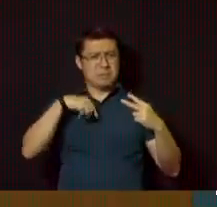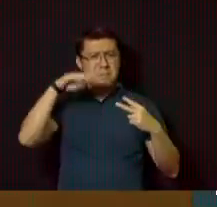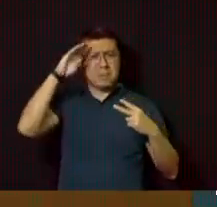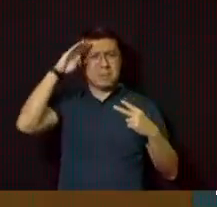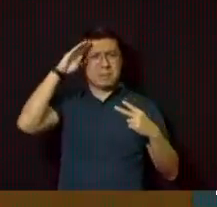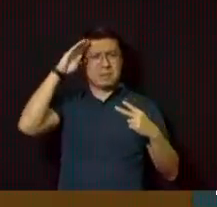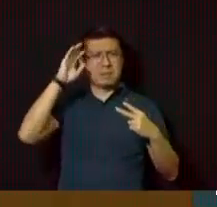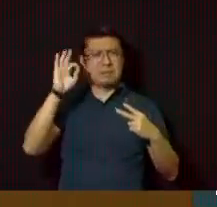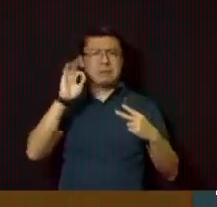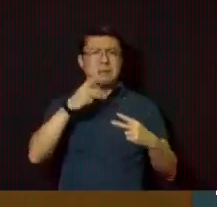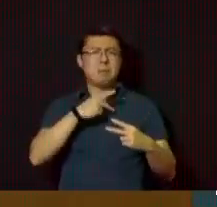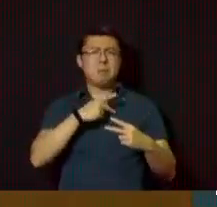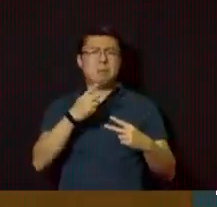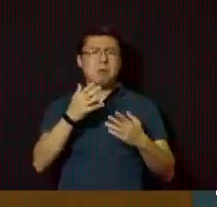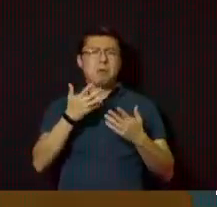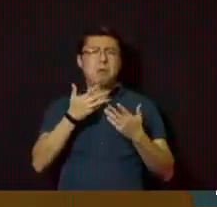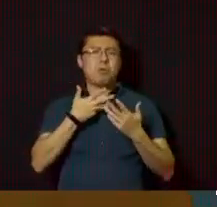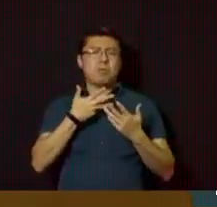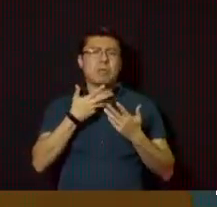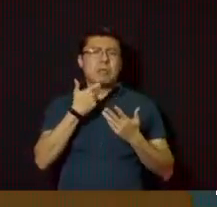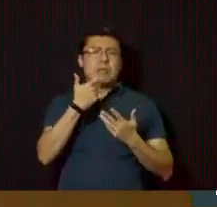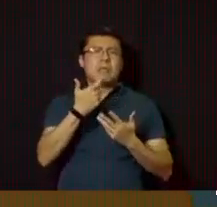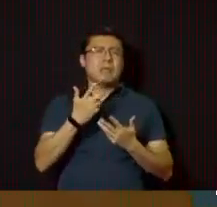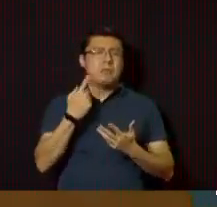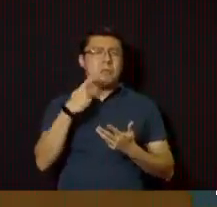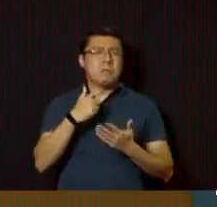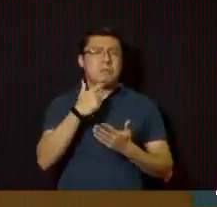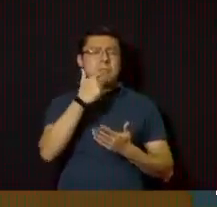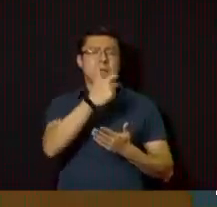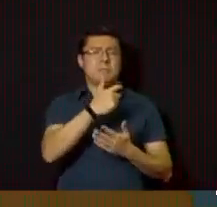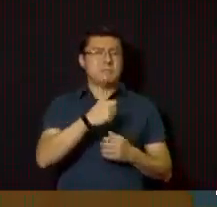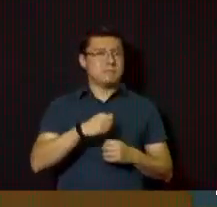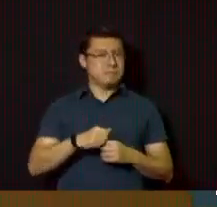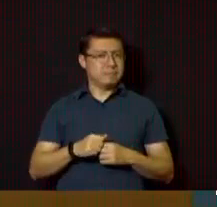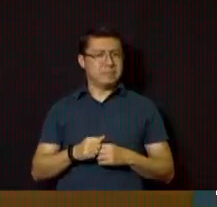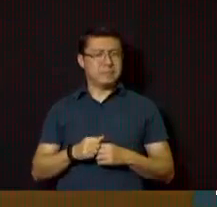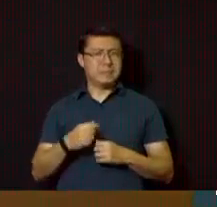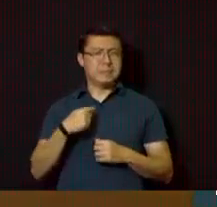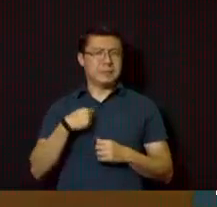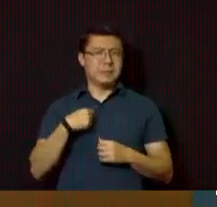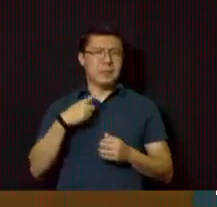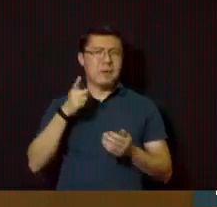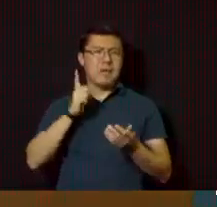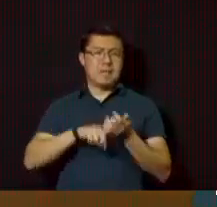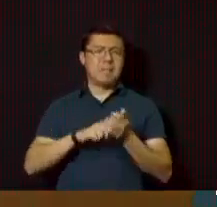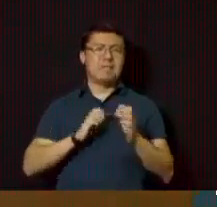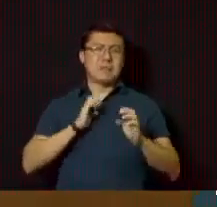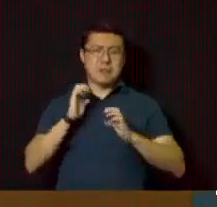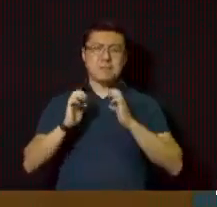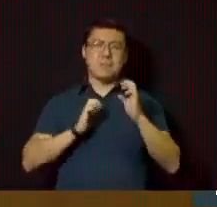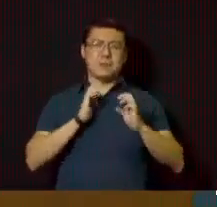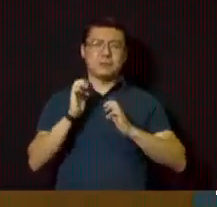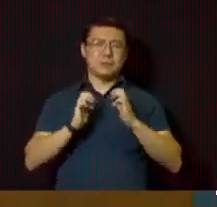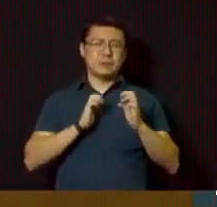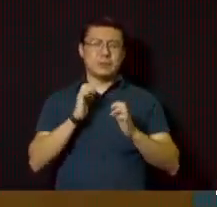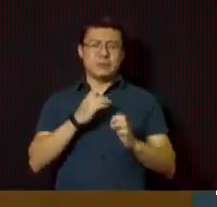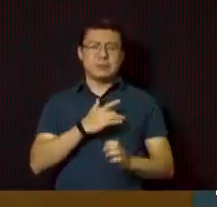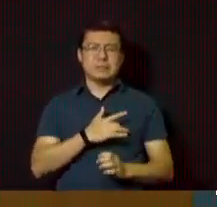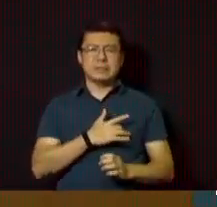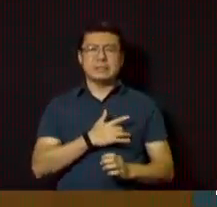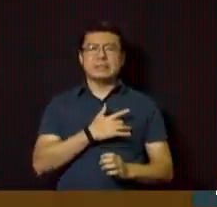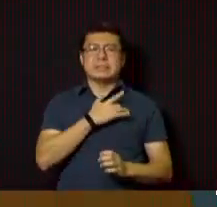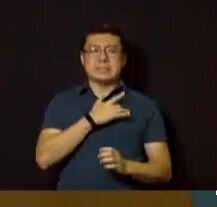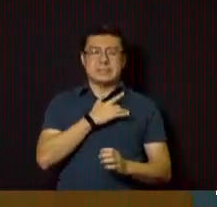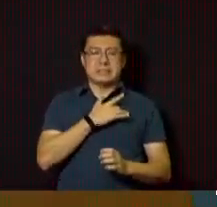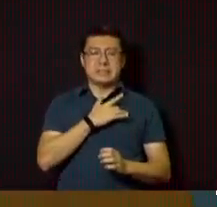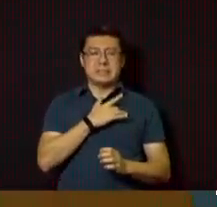por cuestiones económicas, por el monto. Y yo realmente era mi emoción de que yo estaba sintiendo de